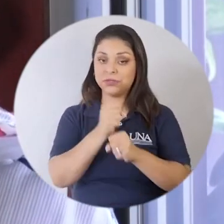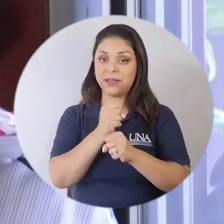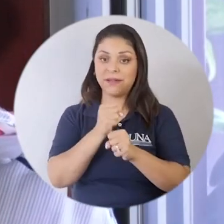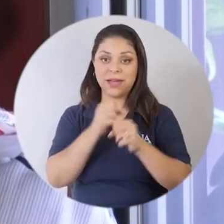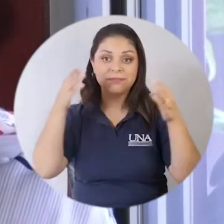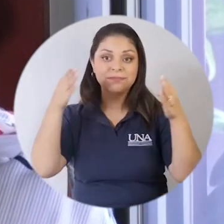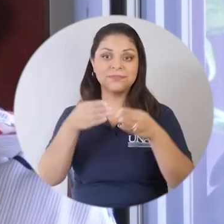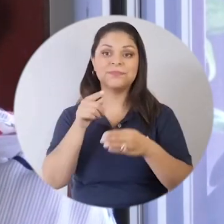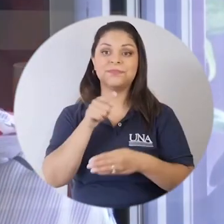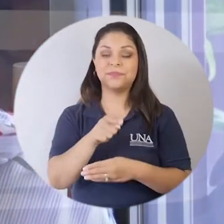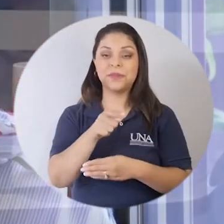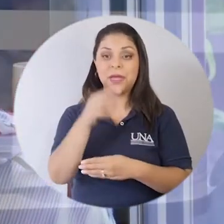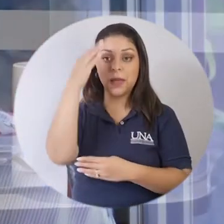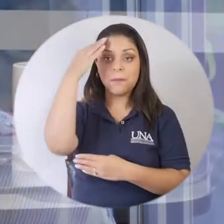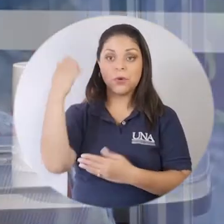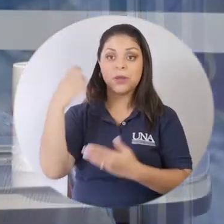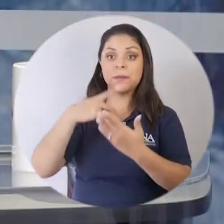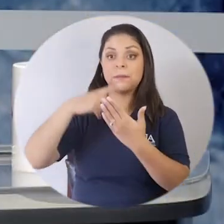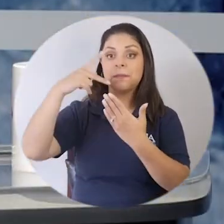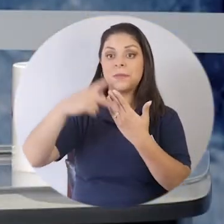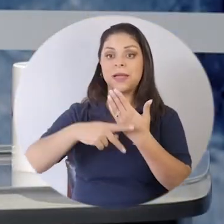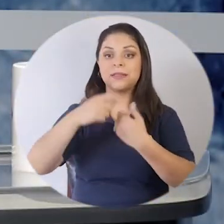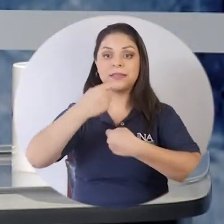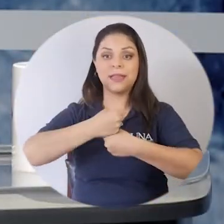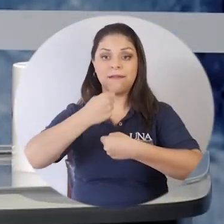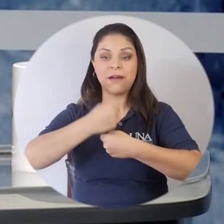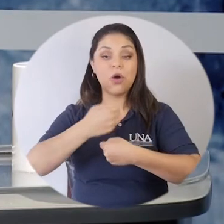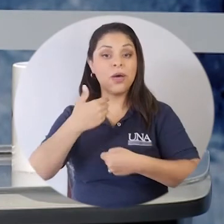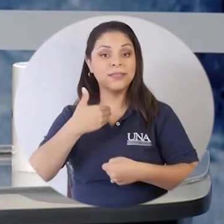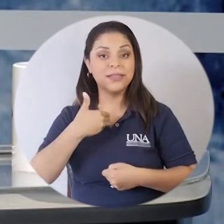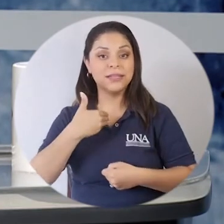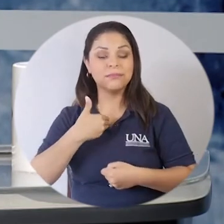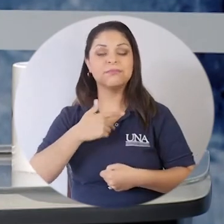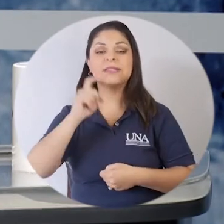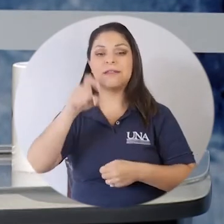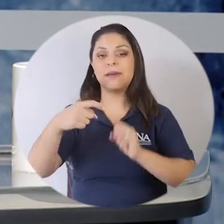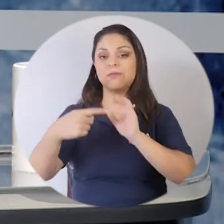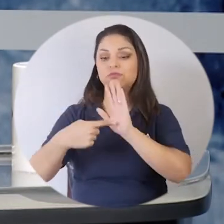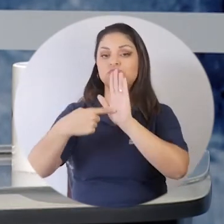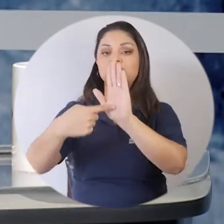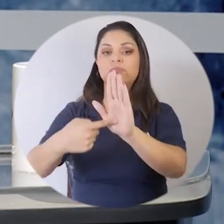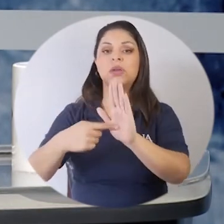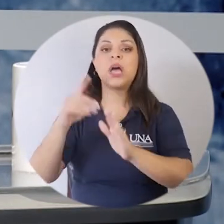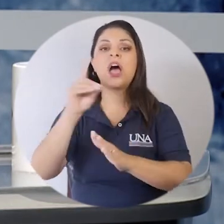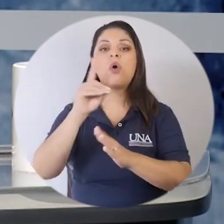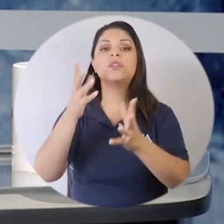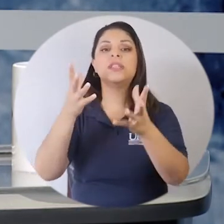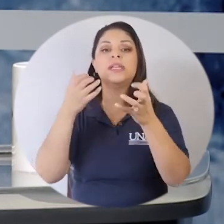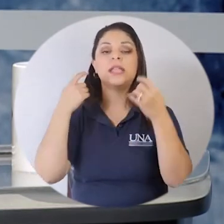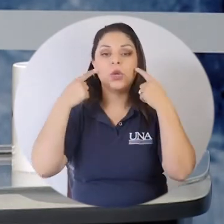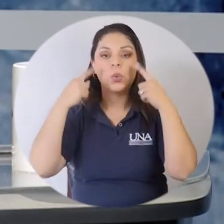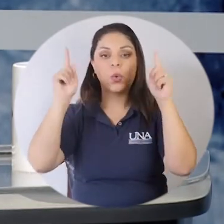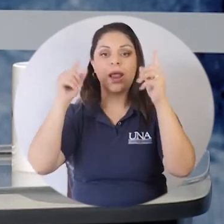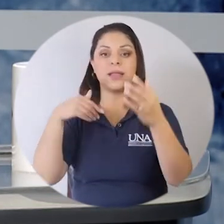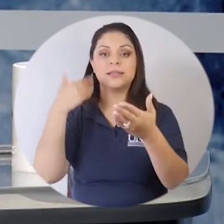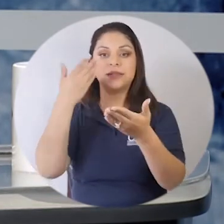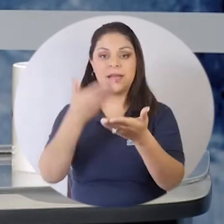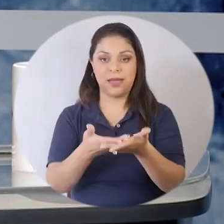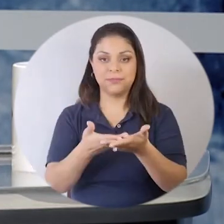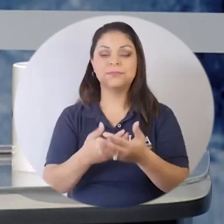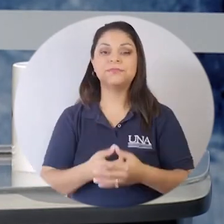que trabajar, porque con el plan de trabajo que tenemos, pues es irnos proyectando hacia ahí, hacia donde queremos